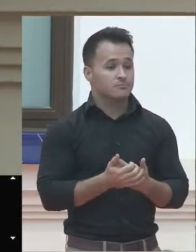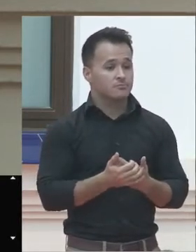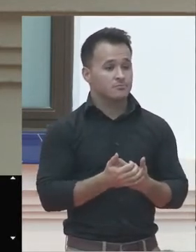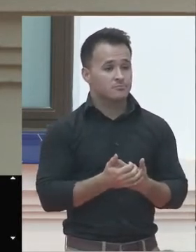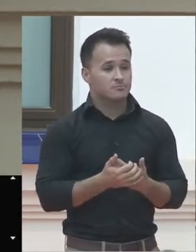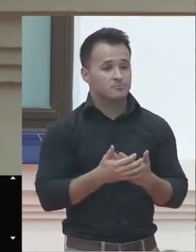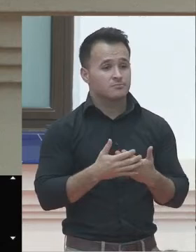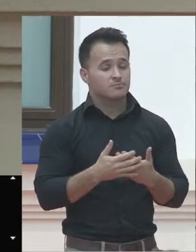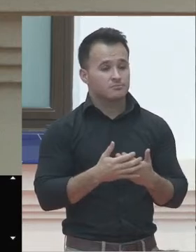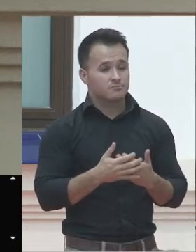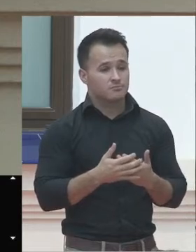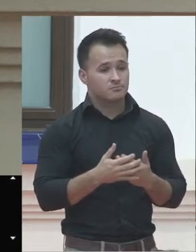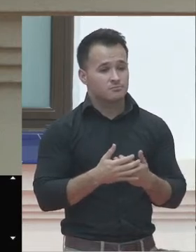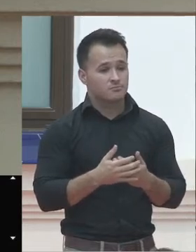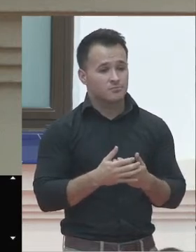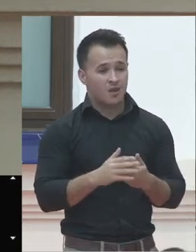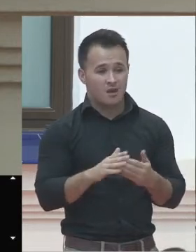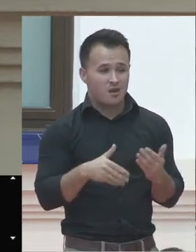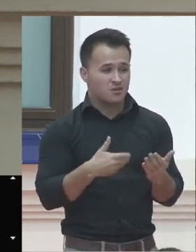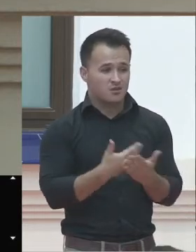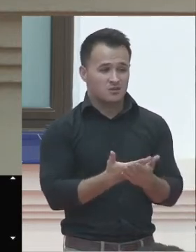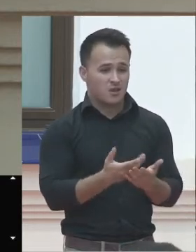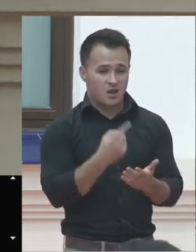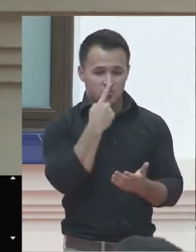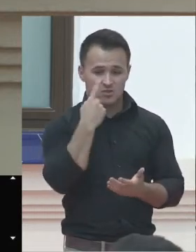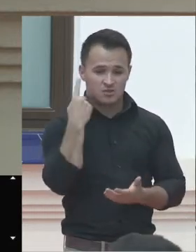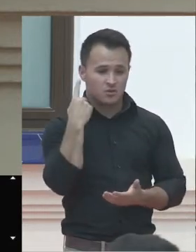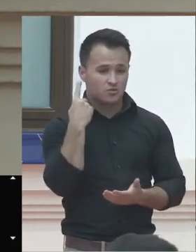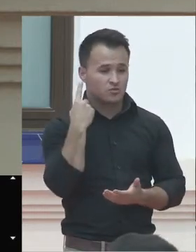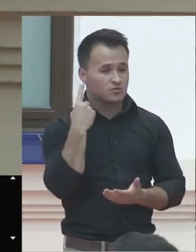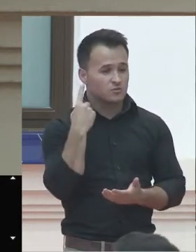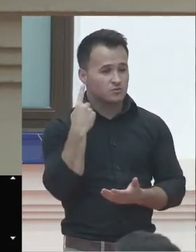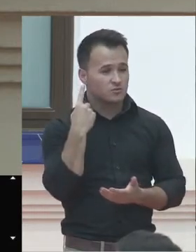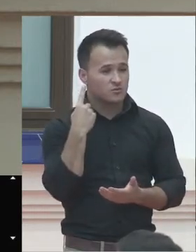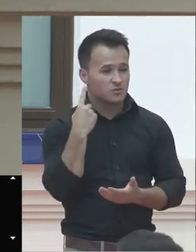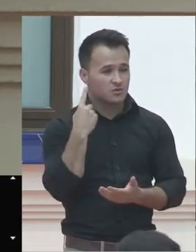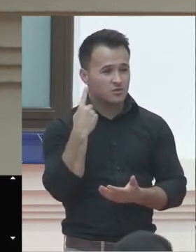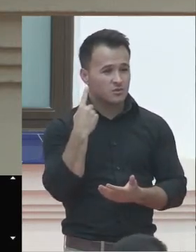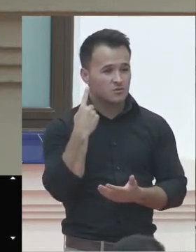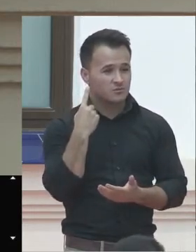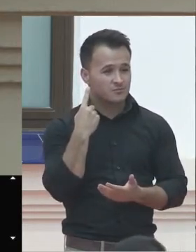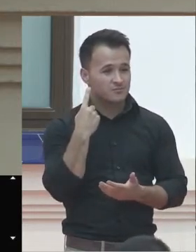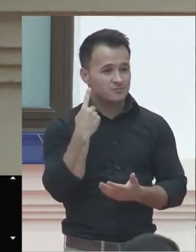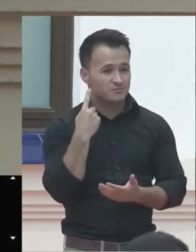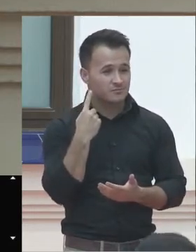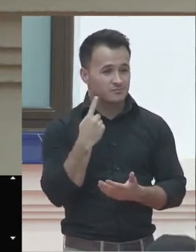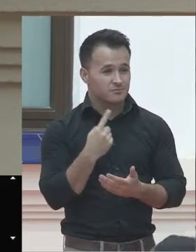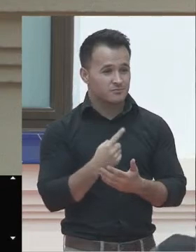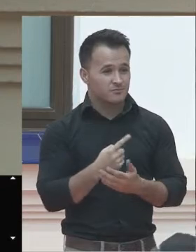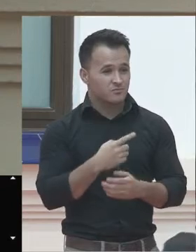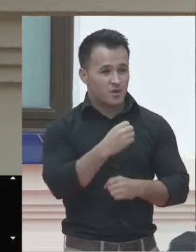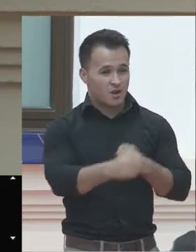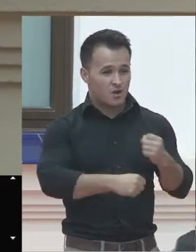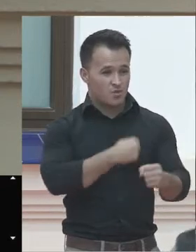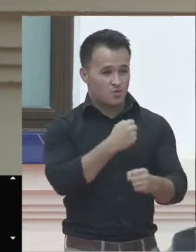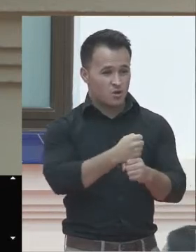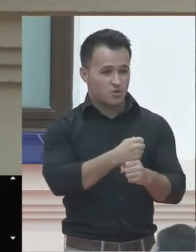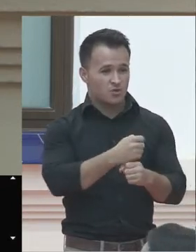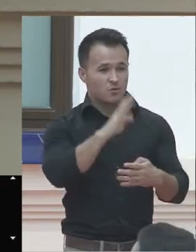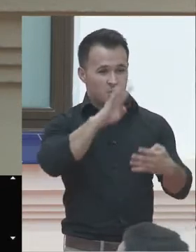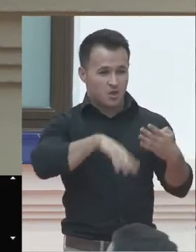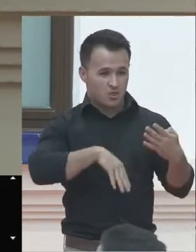A tal punto hemos mejorado que el año pasado AENA, Aeropuertos Nacionales y Navegación Aérea, recibió el